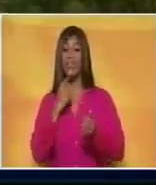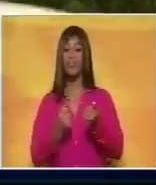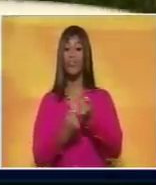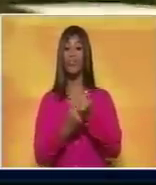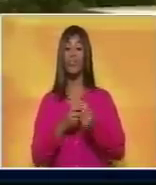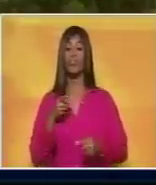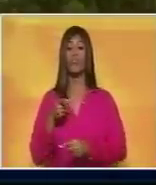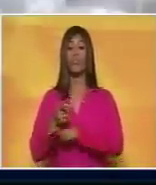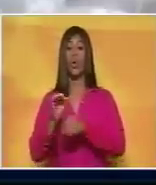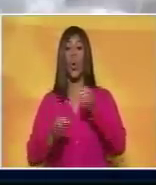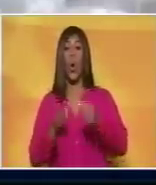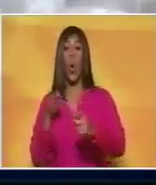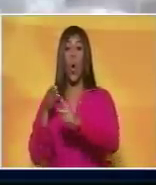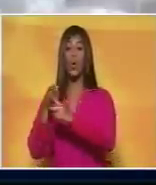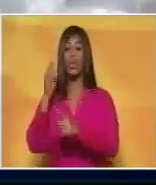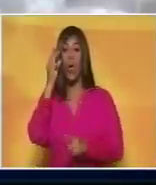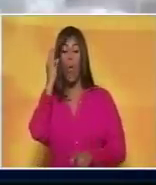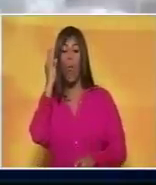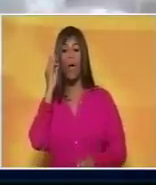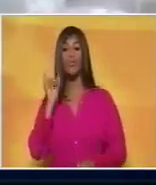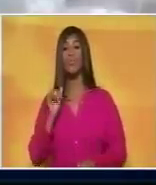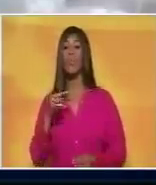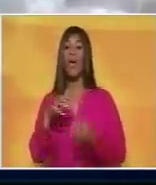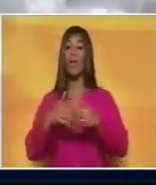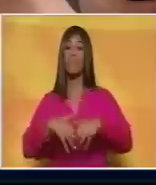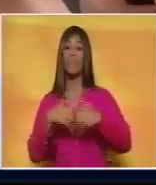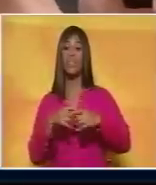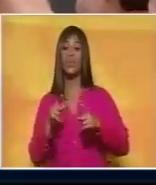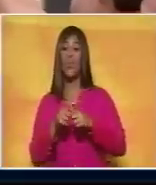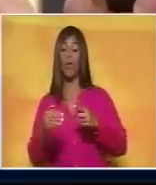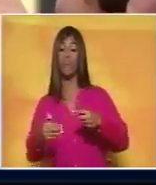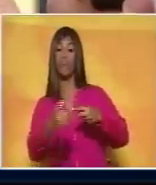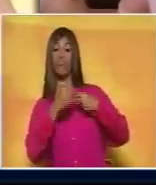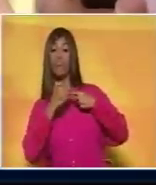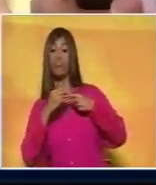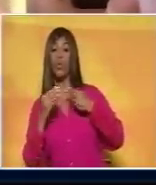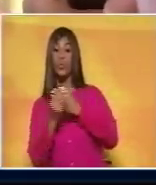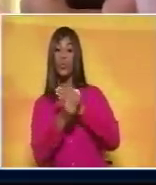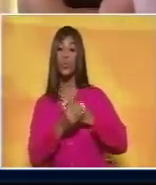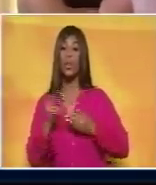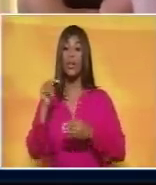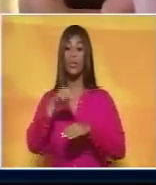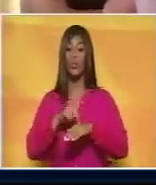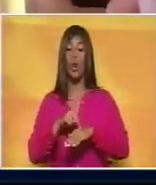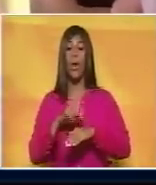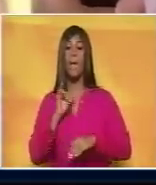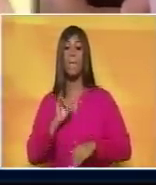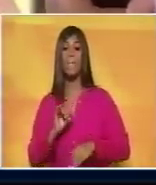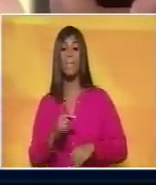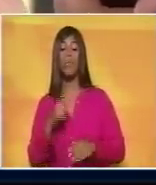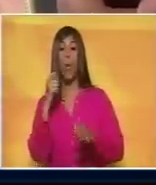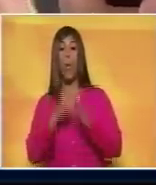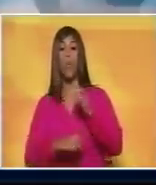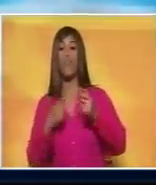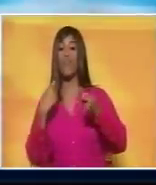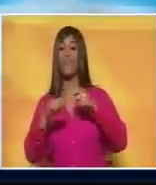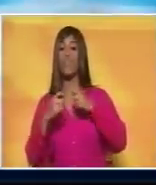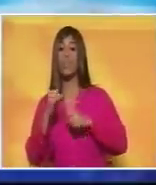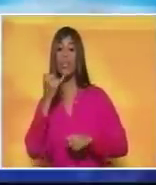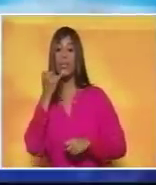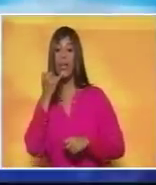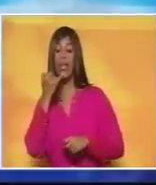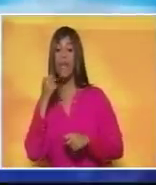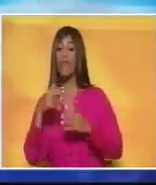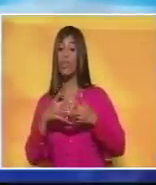Huawei contra Washington, quien califica a esta empresa como una amenaza para su seguridad nacional, razón por la cual prohibió la venta de sus